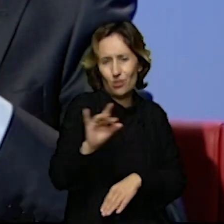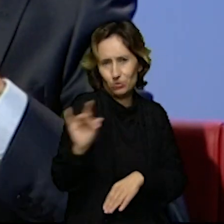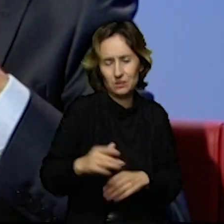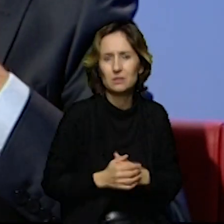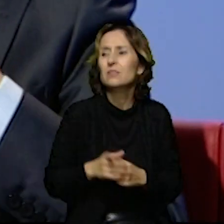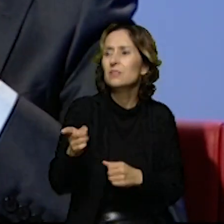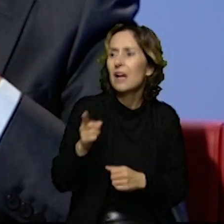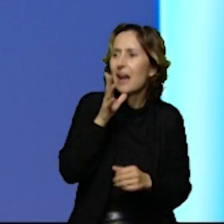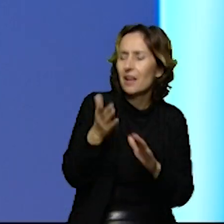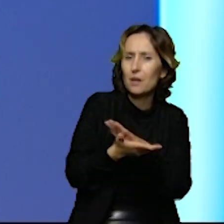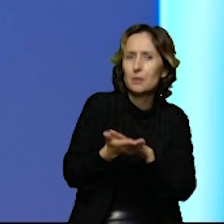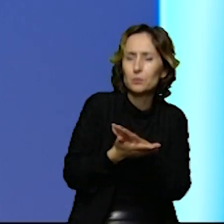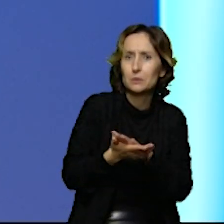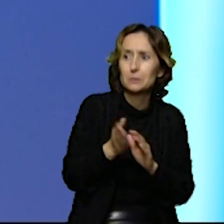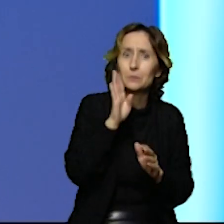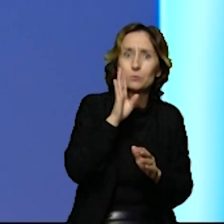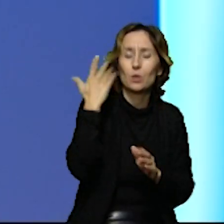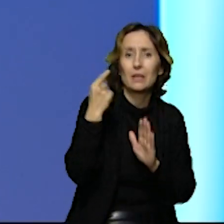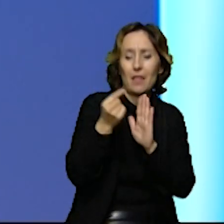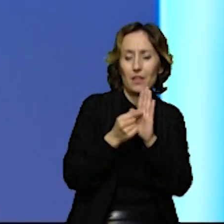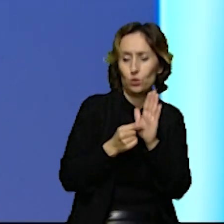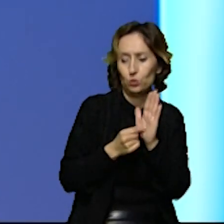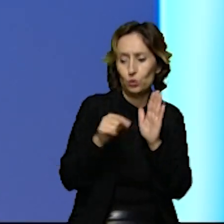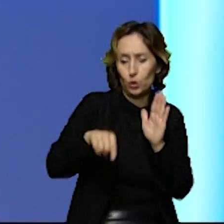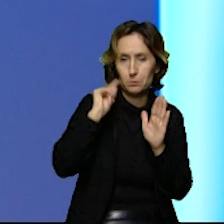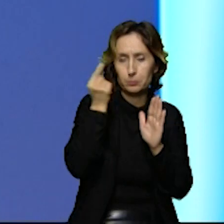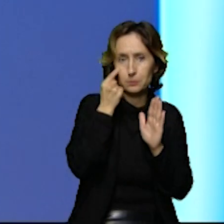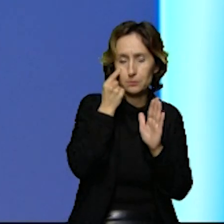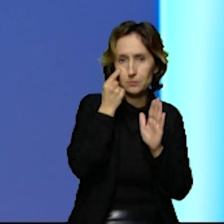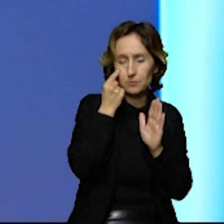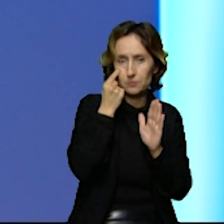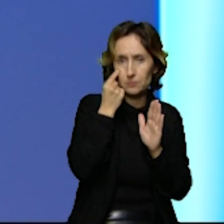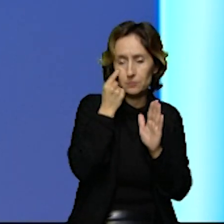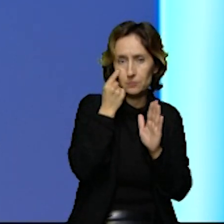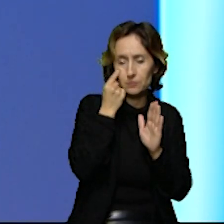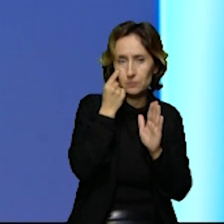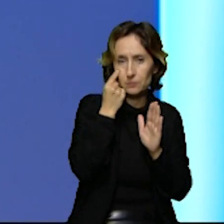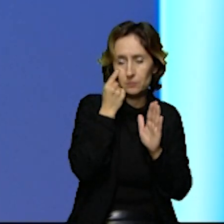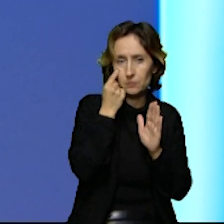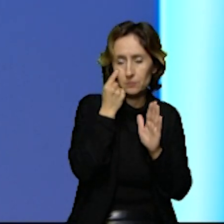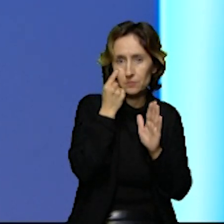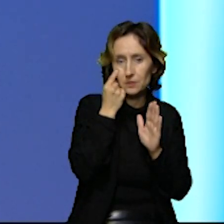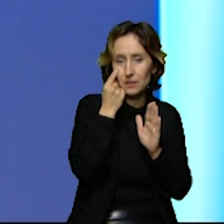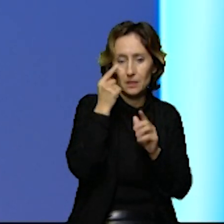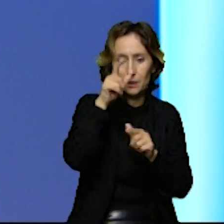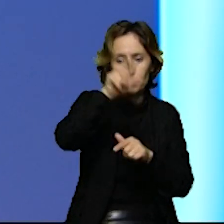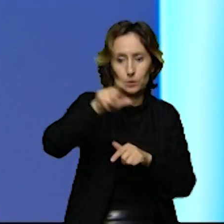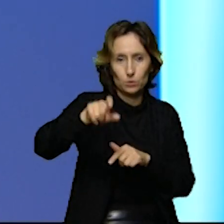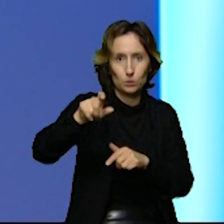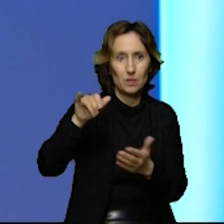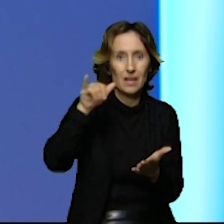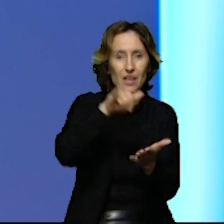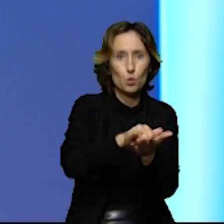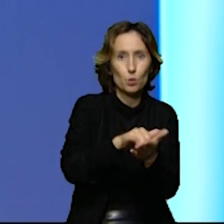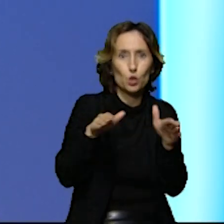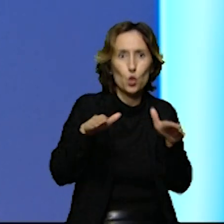de eso. ¿Qué le parece el dato que además hemos conocido hoy de que se haya incrementado un 40% el número de viajeros en el aeropuerto de